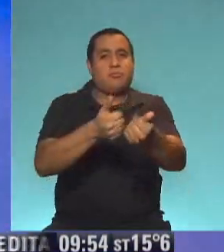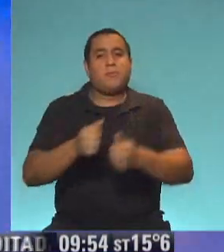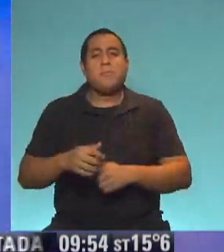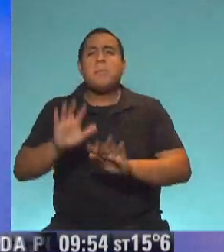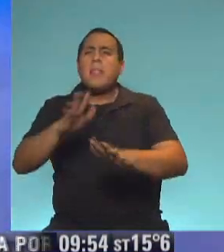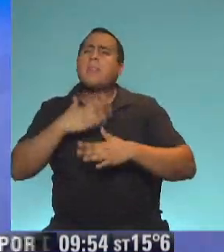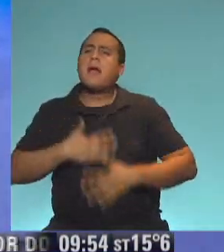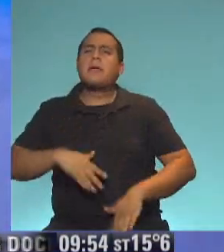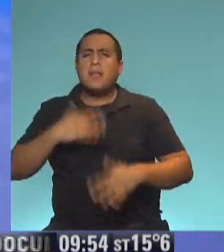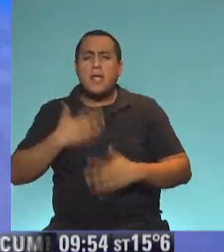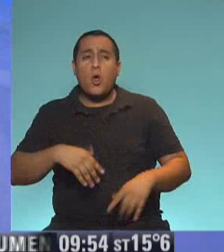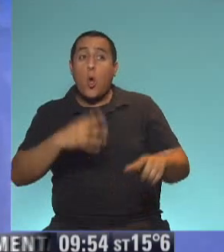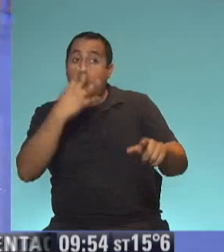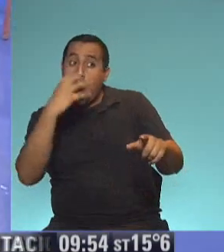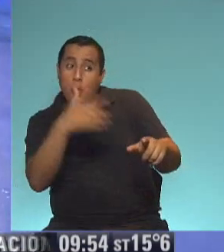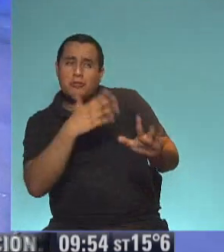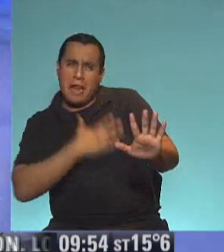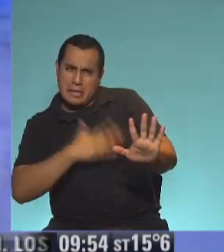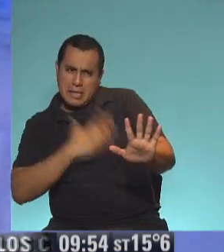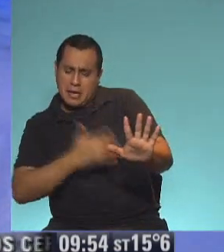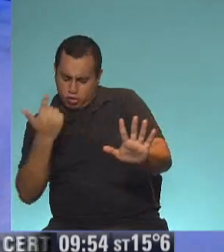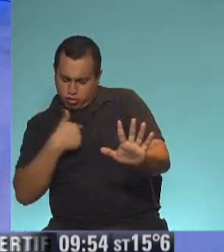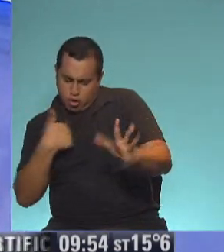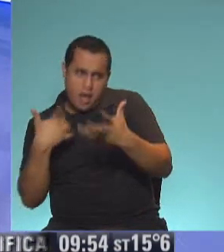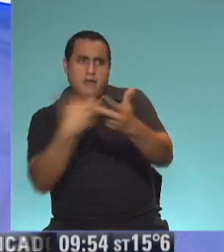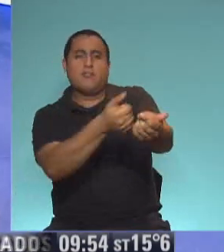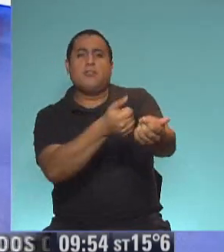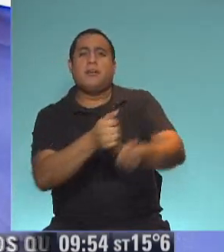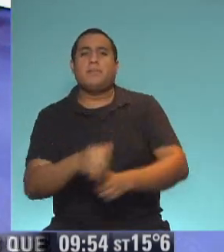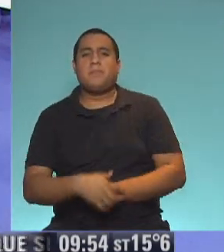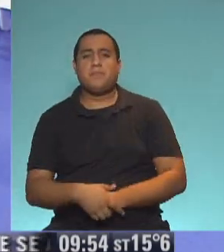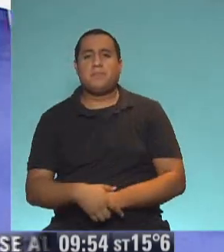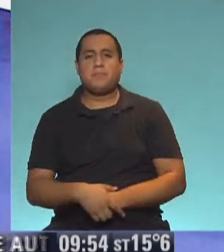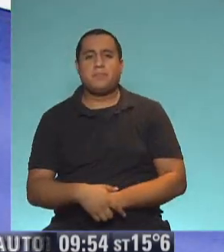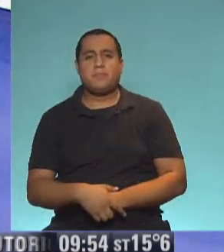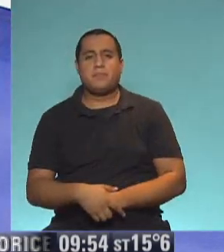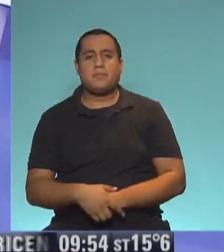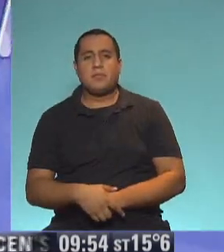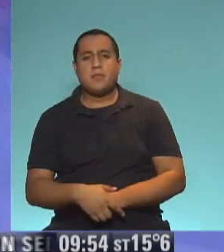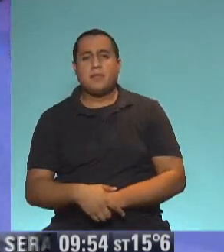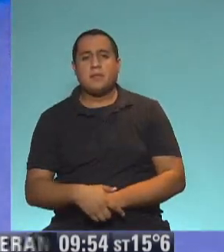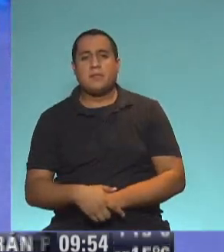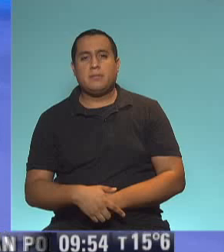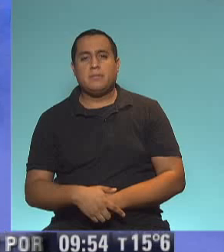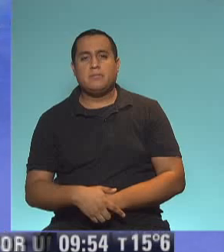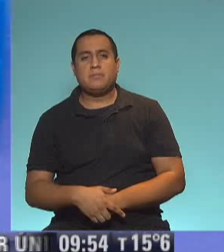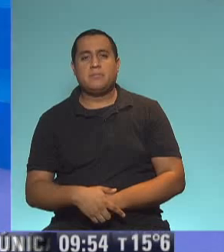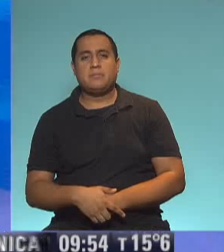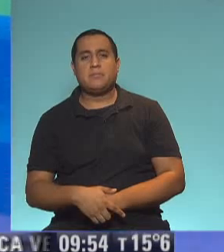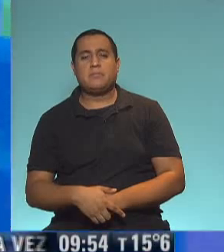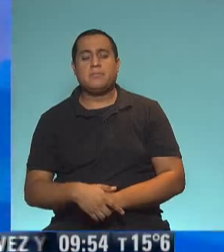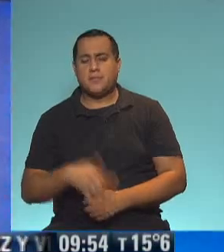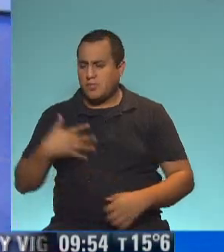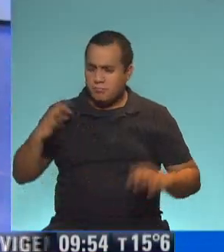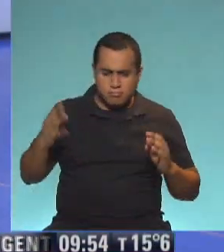¡Tranquilo, oso! ¡No te preocupes! ¡Supermancito te rescatará! ¡Volaré hasta la punta del rascacielo! ¡Aquí